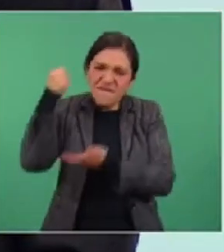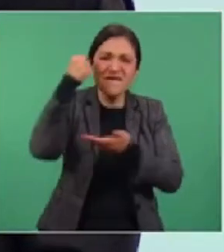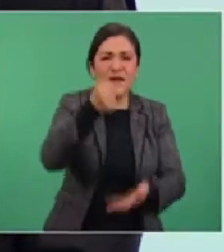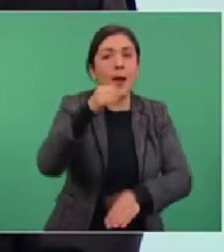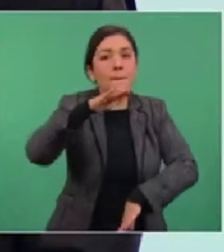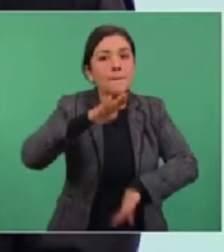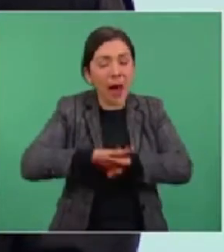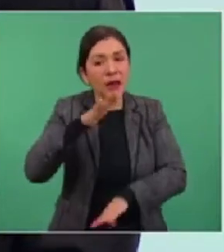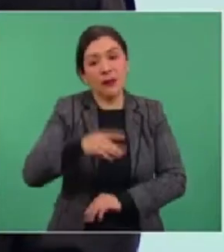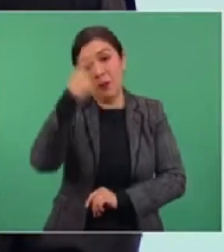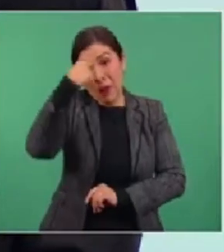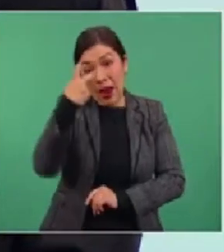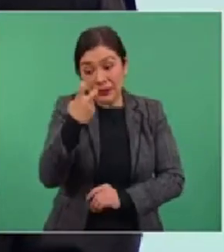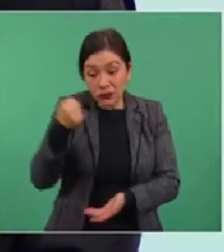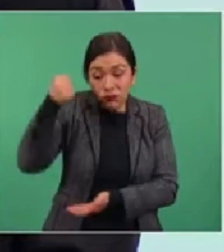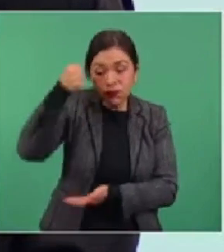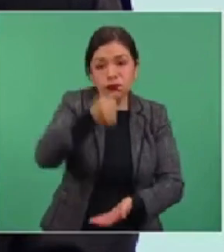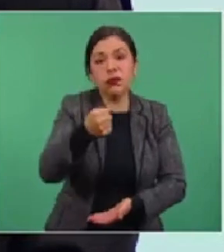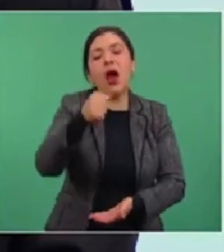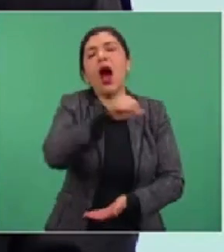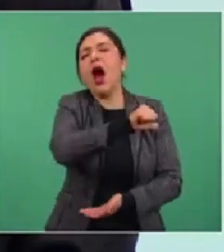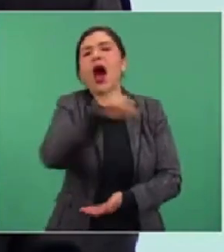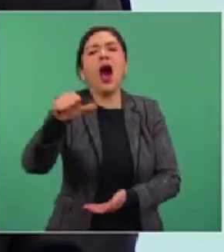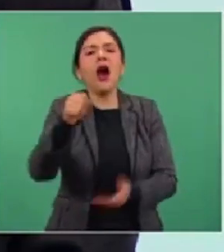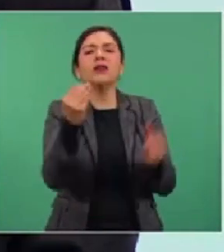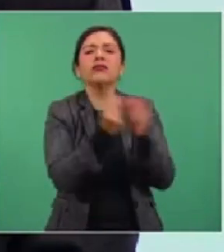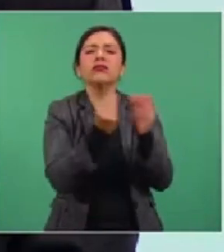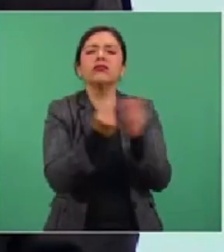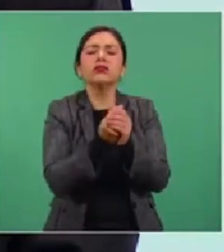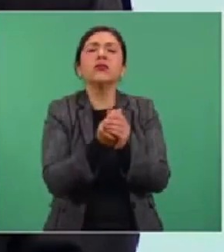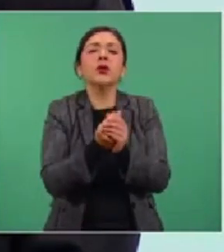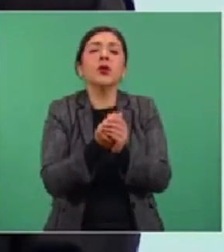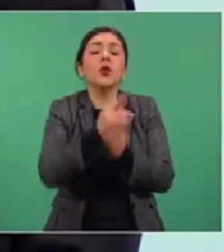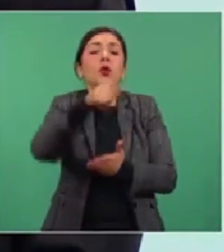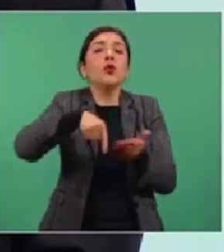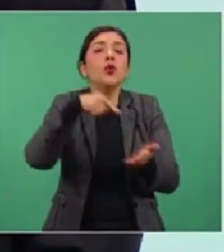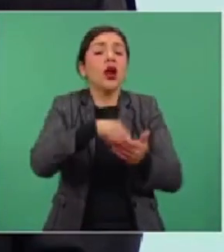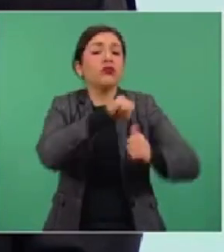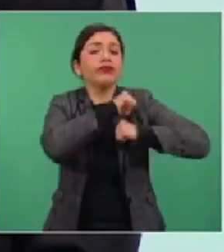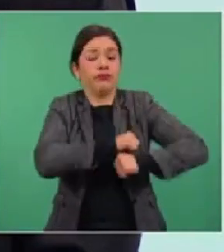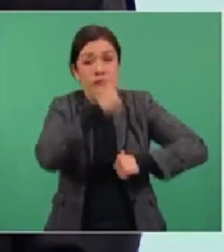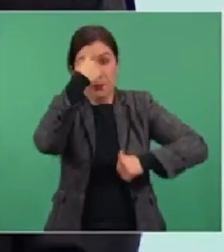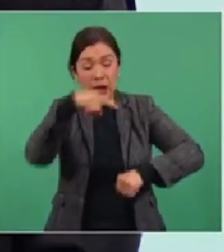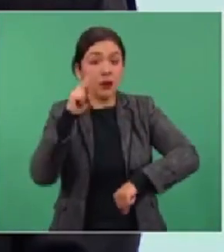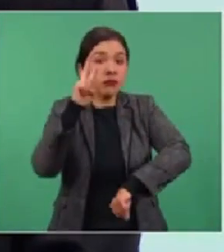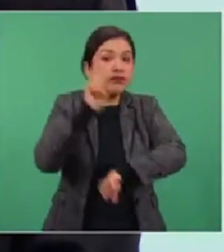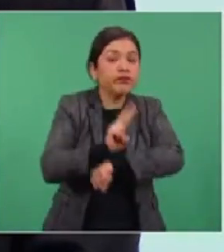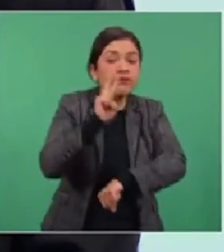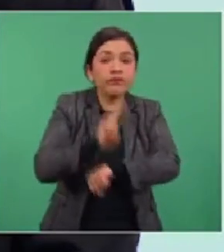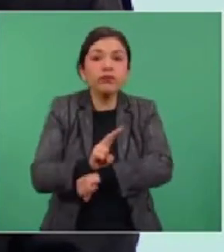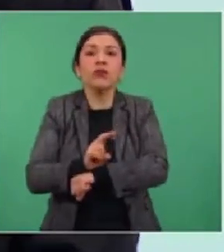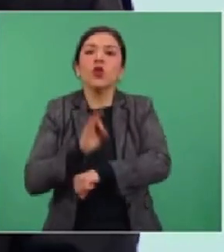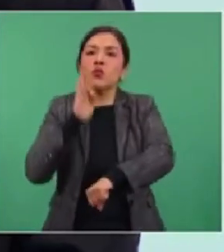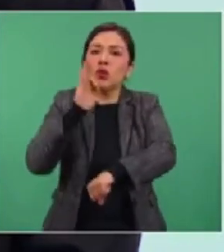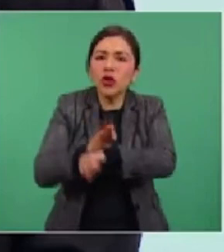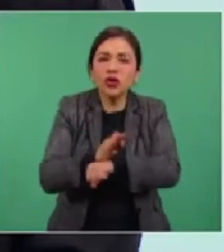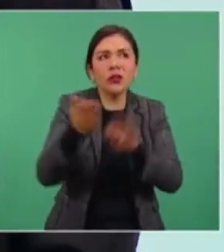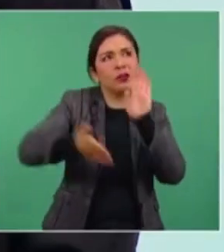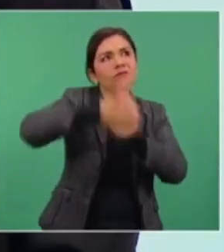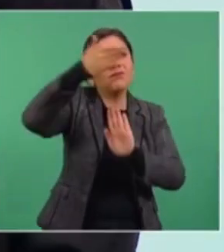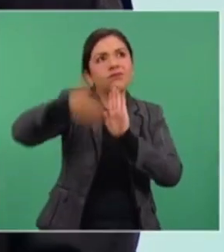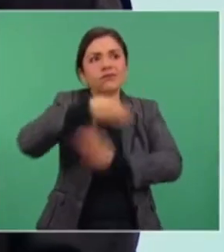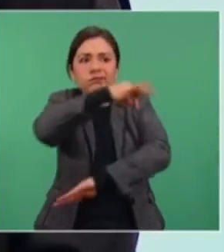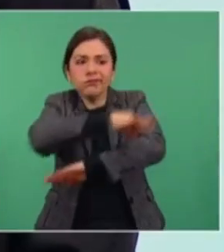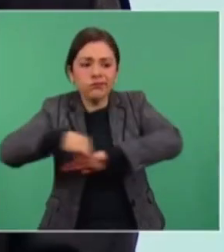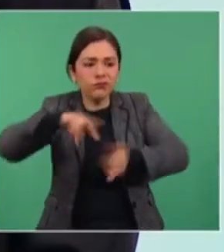los presupuestos destinados a las entidades que velan por la protección, restauro,